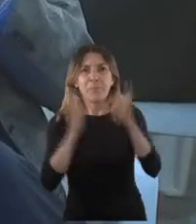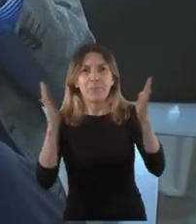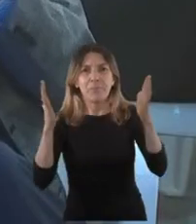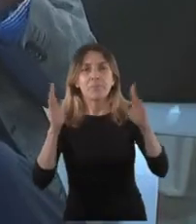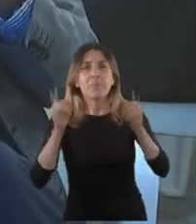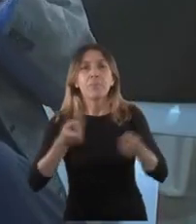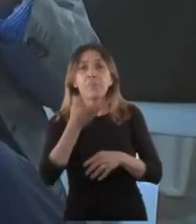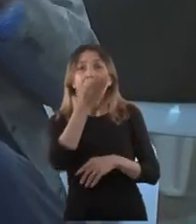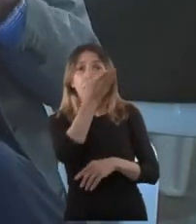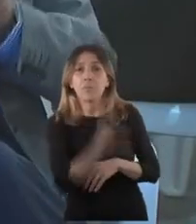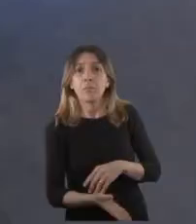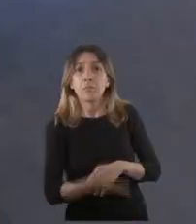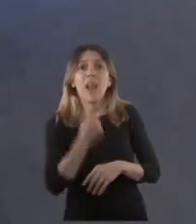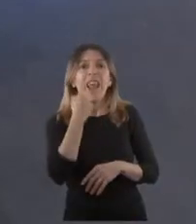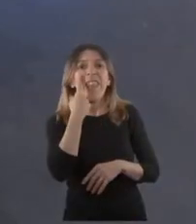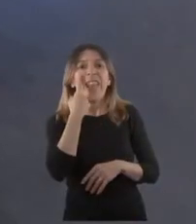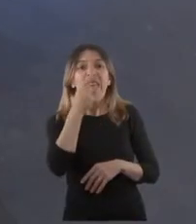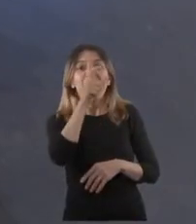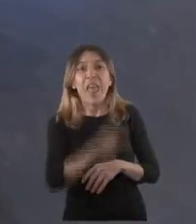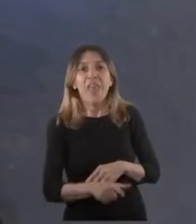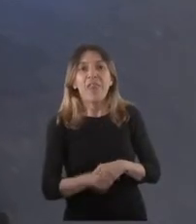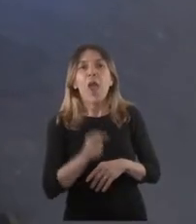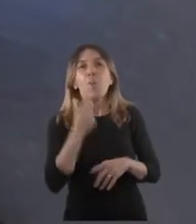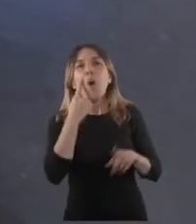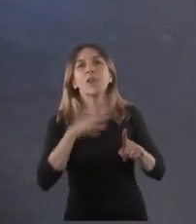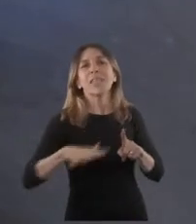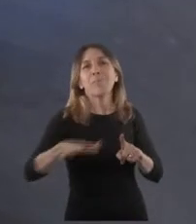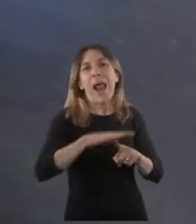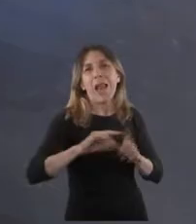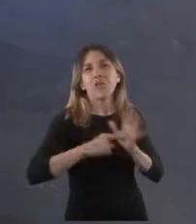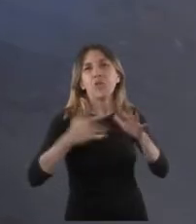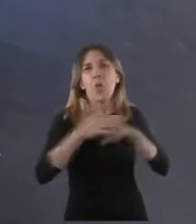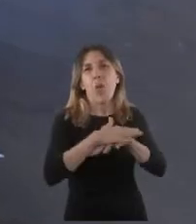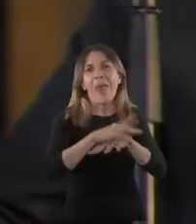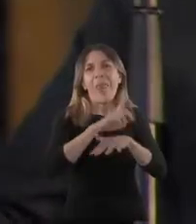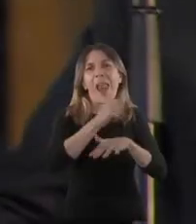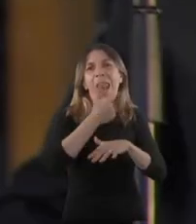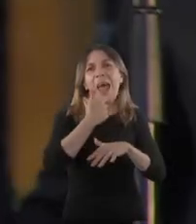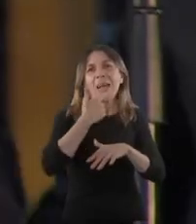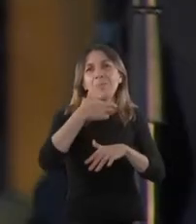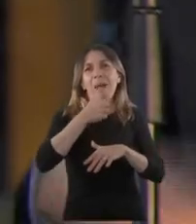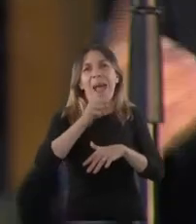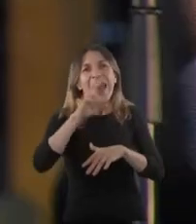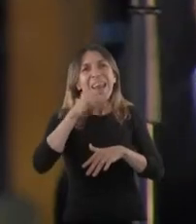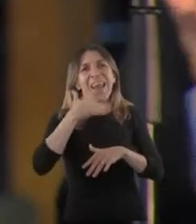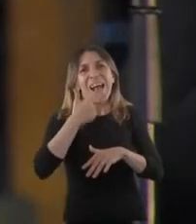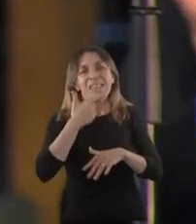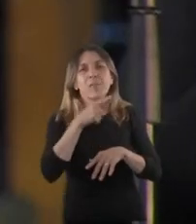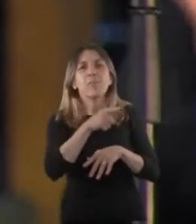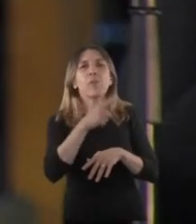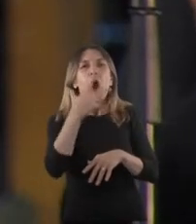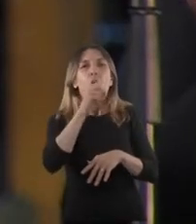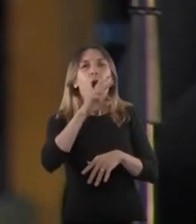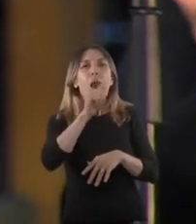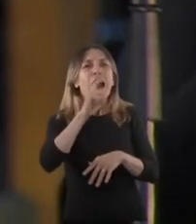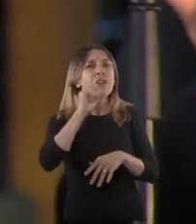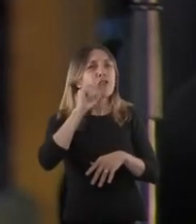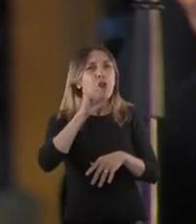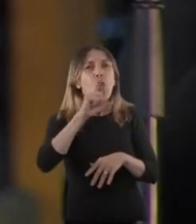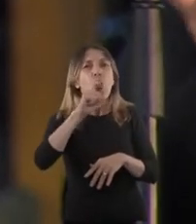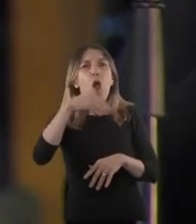El señor Intendente Municipal de la ciudad de Las Parejas, Horacio Compagnucci.